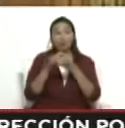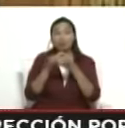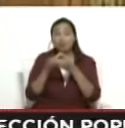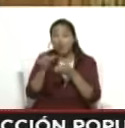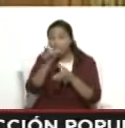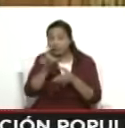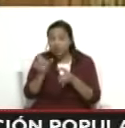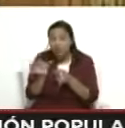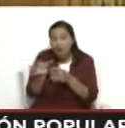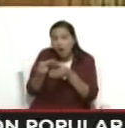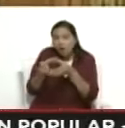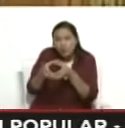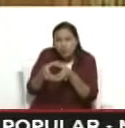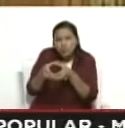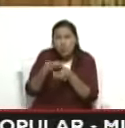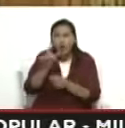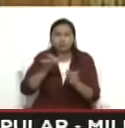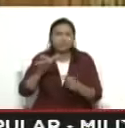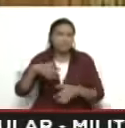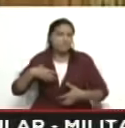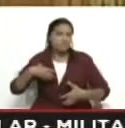de clases.